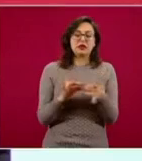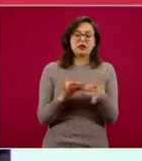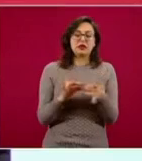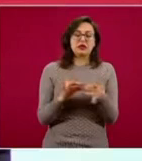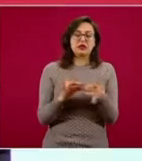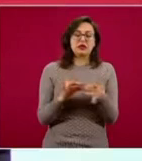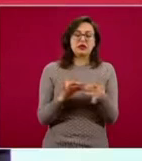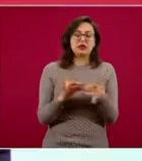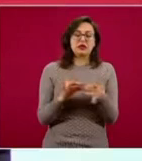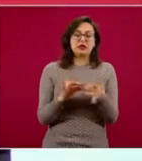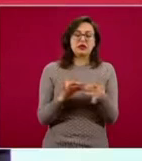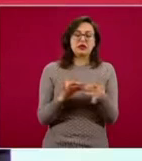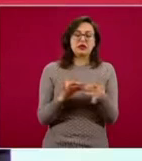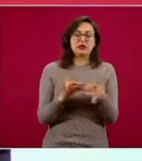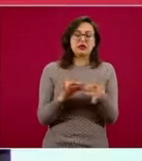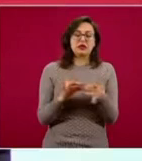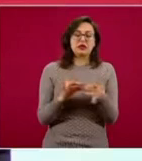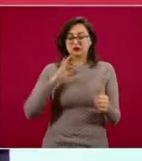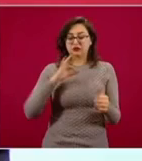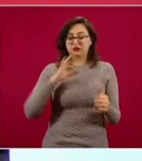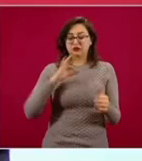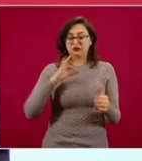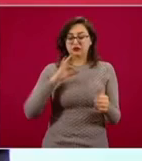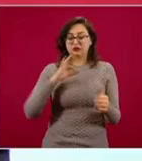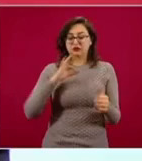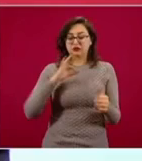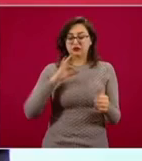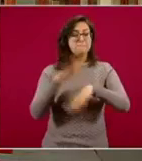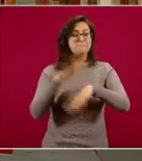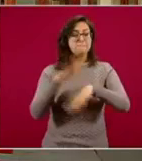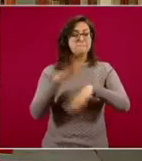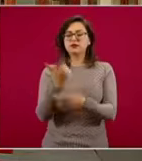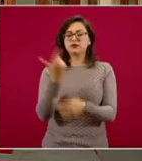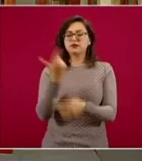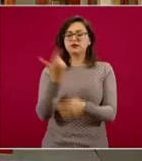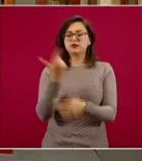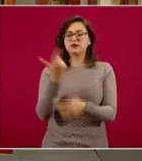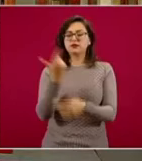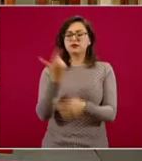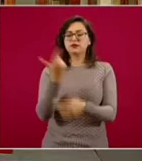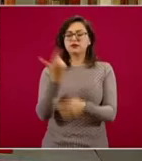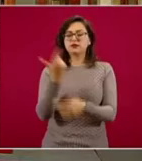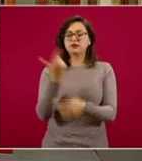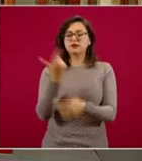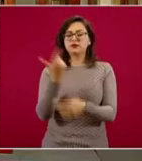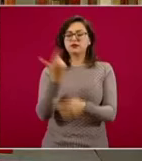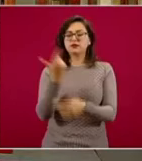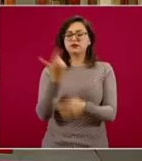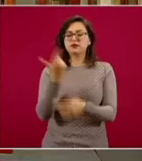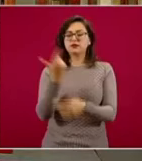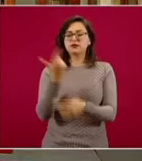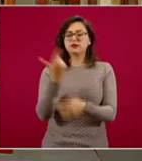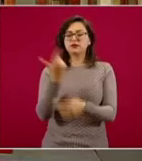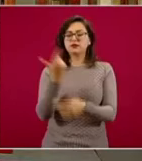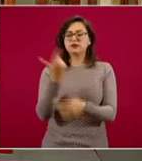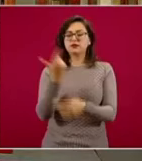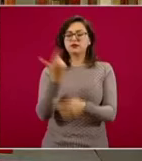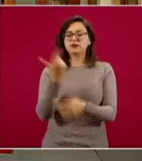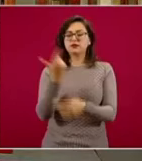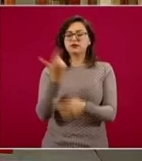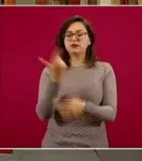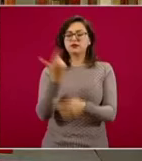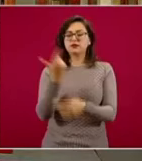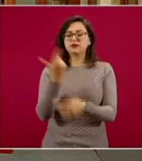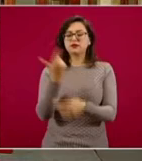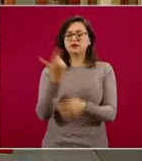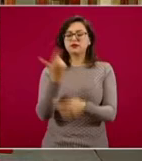la epidemia, que es la pérdida de la vida, la muerte. Y por eso nos acompaña nuestro colega, el doctor Rui López Ridaura, director